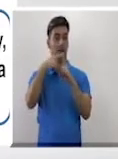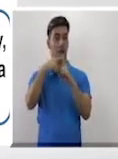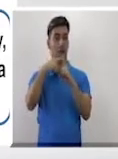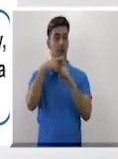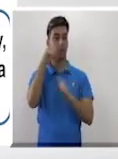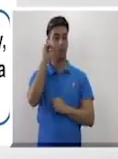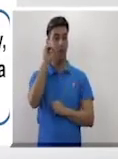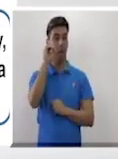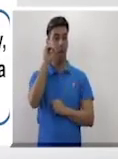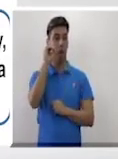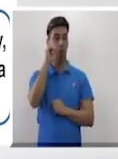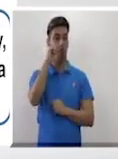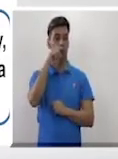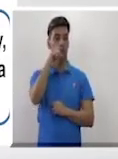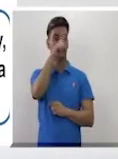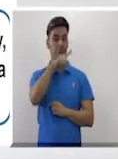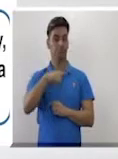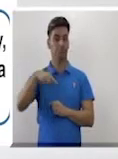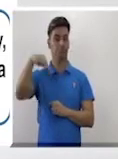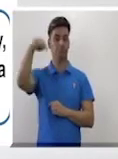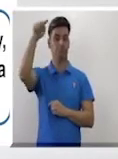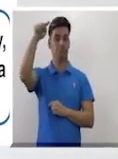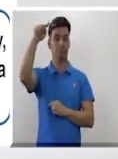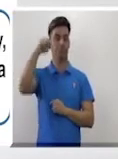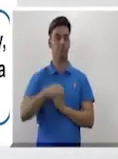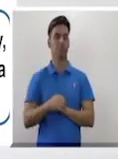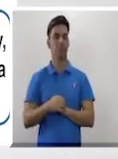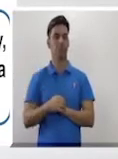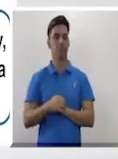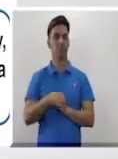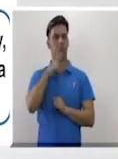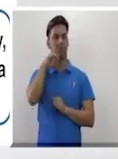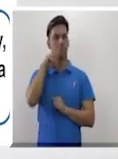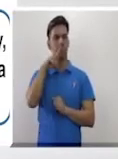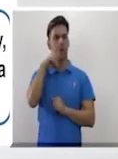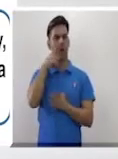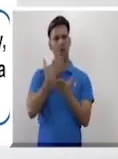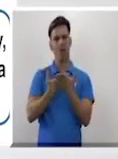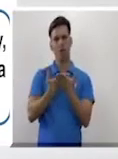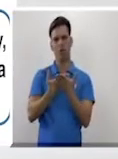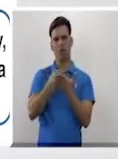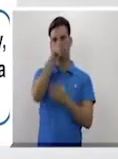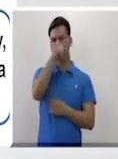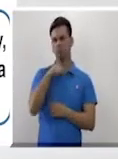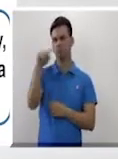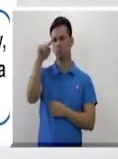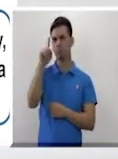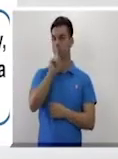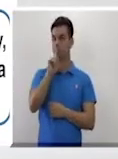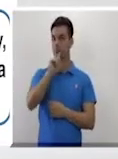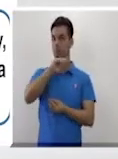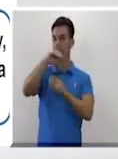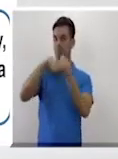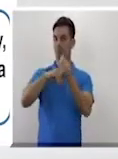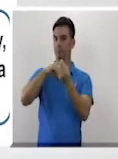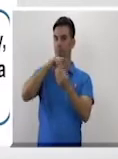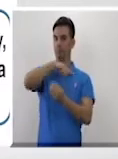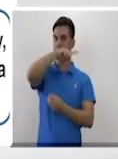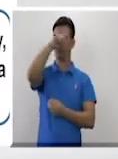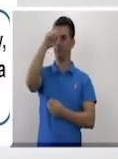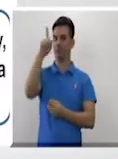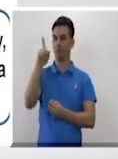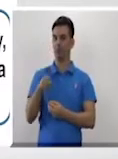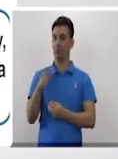y abre hacia abajo cuando es menor que 0. Por eso se corresponde con esta